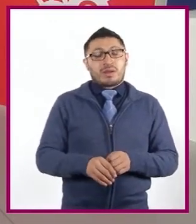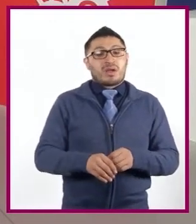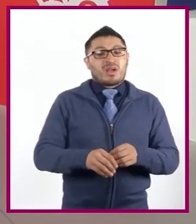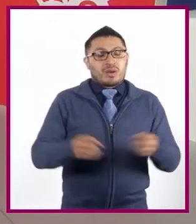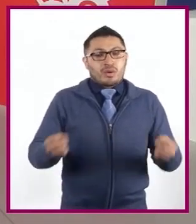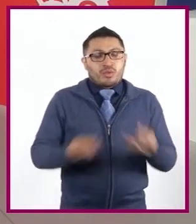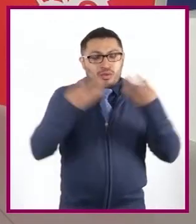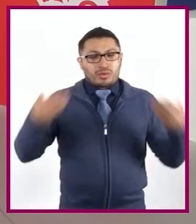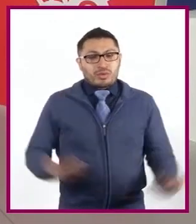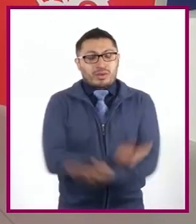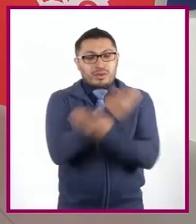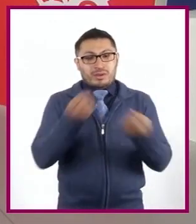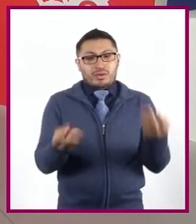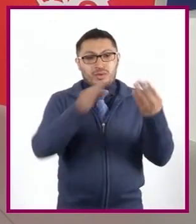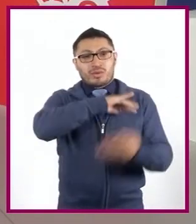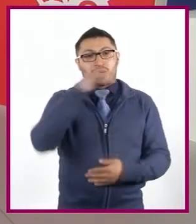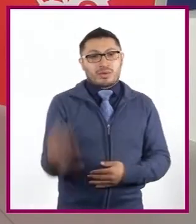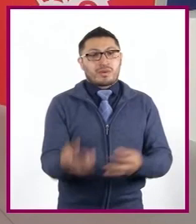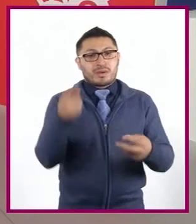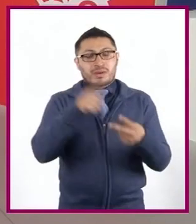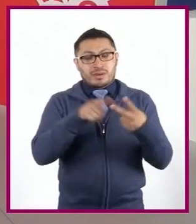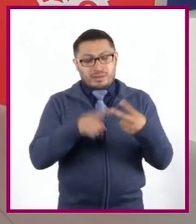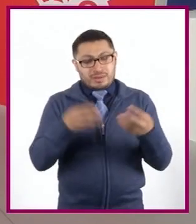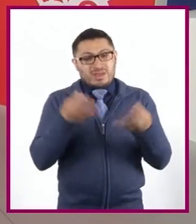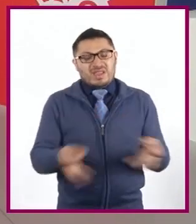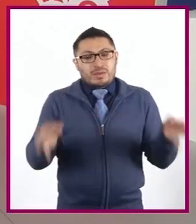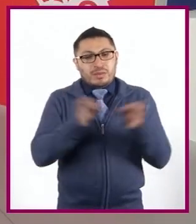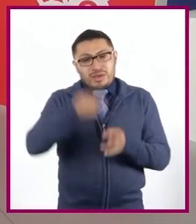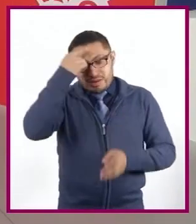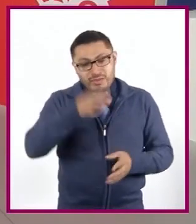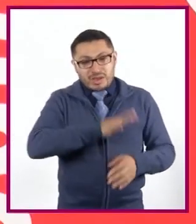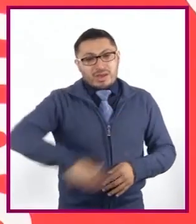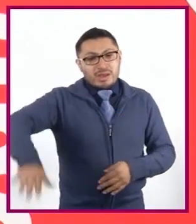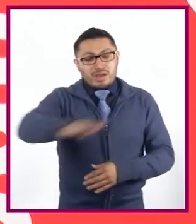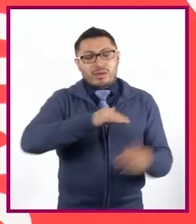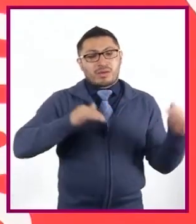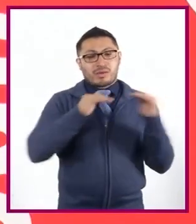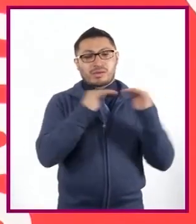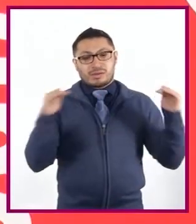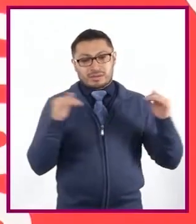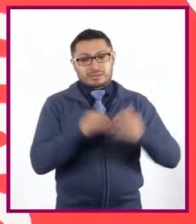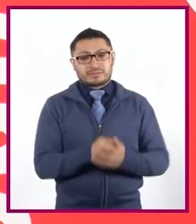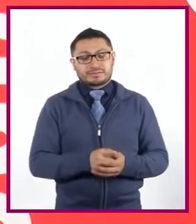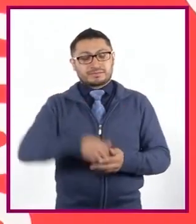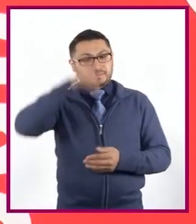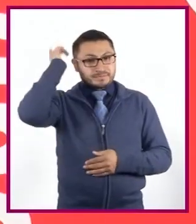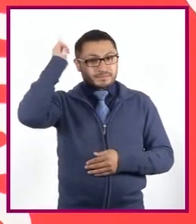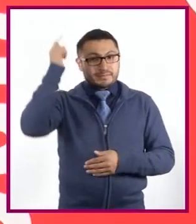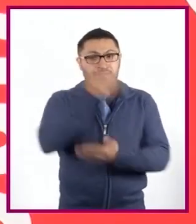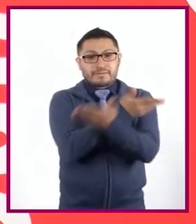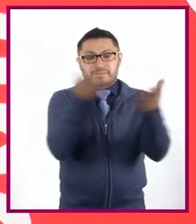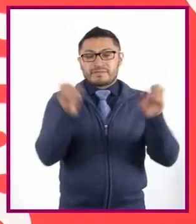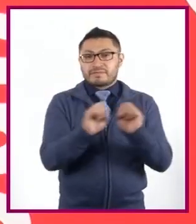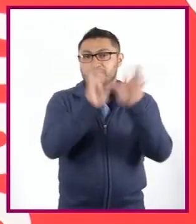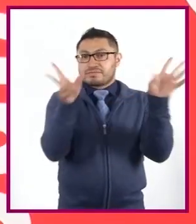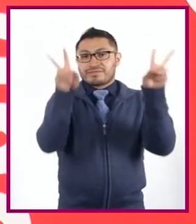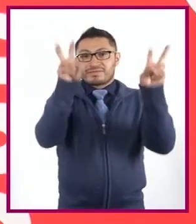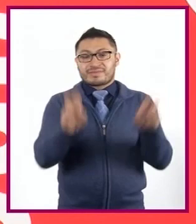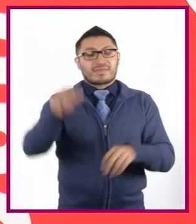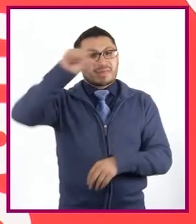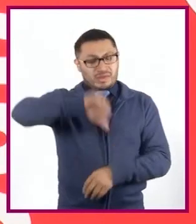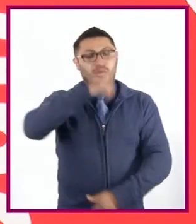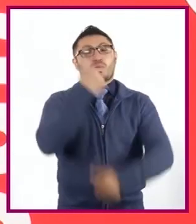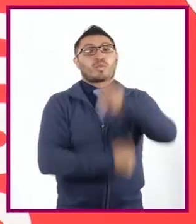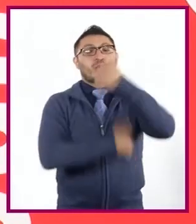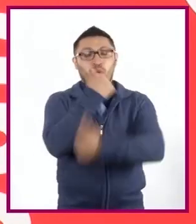factores que permiten que los ecosistemas se mantengan en equilibrio dinámico. Esperemos que les haya quedado claro el tema de la